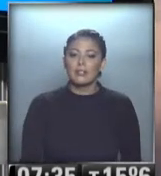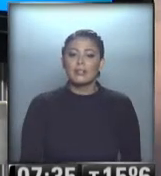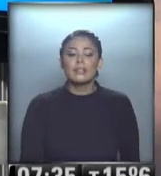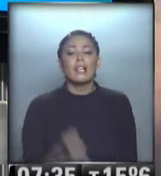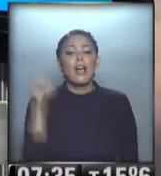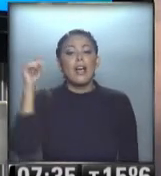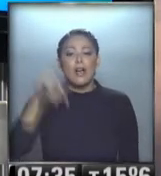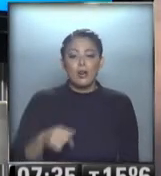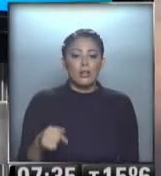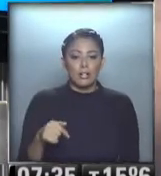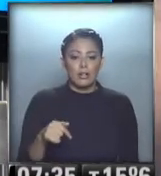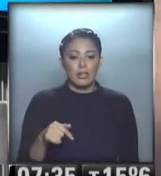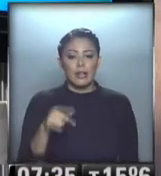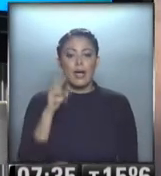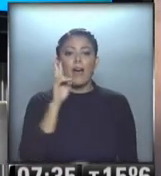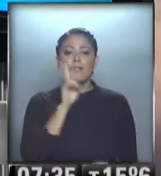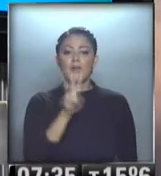Vamos a conocer